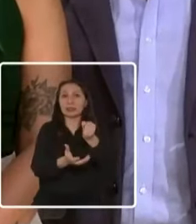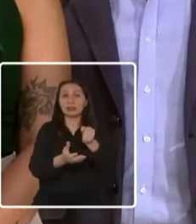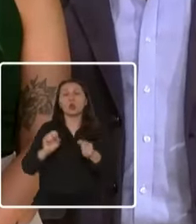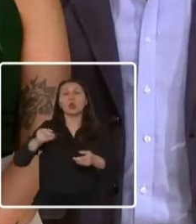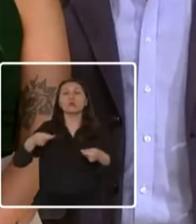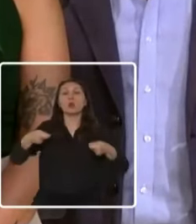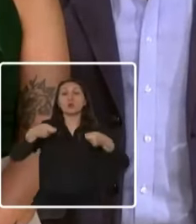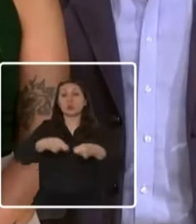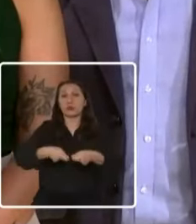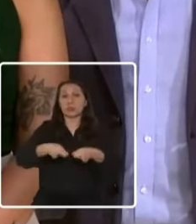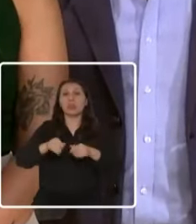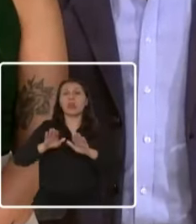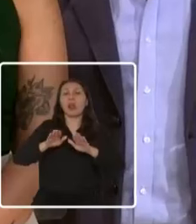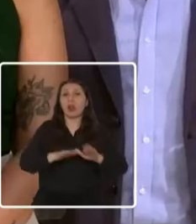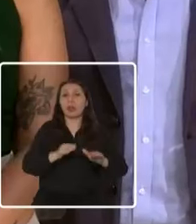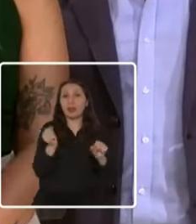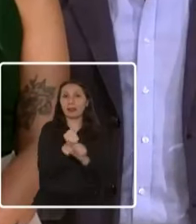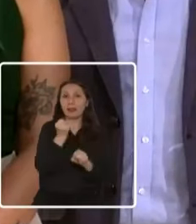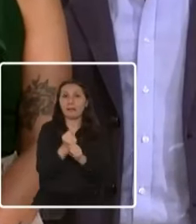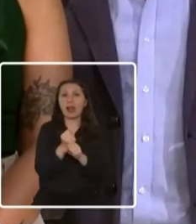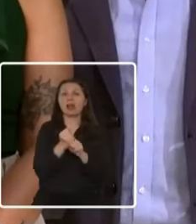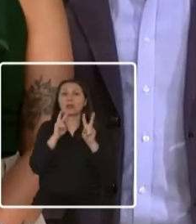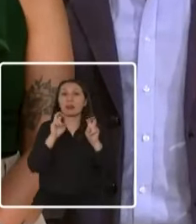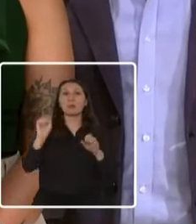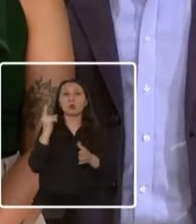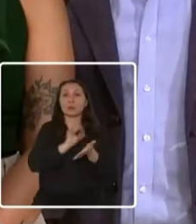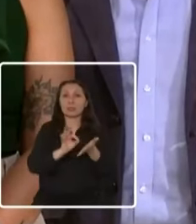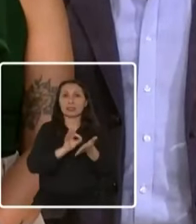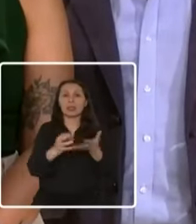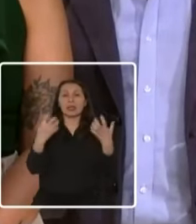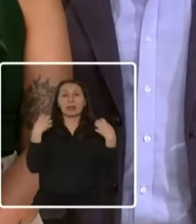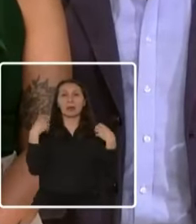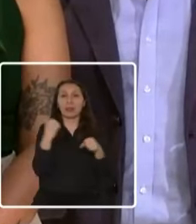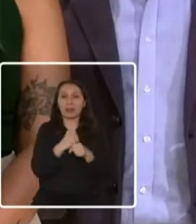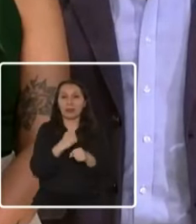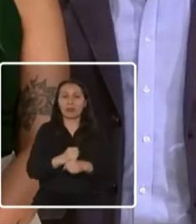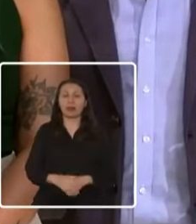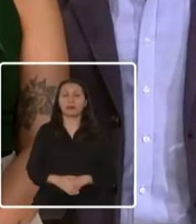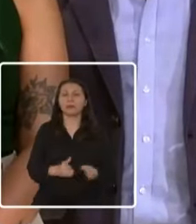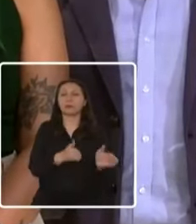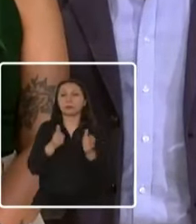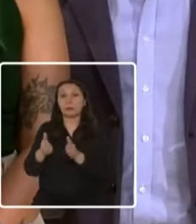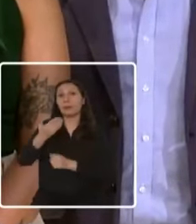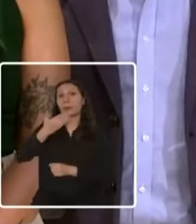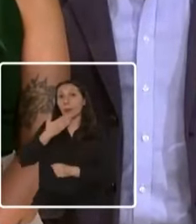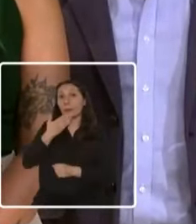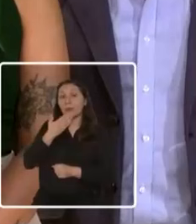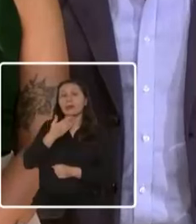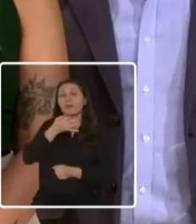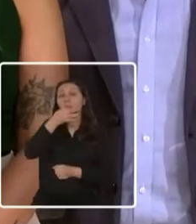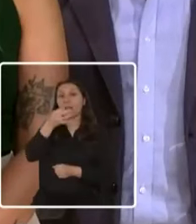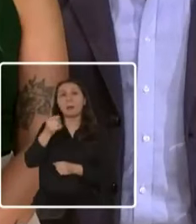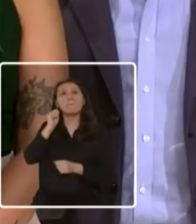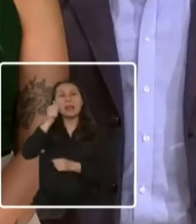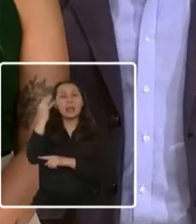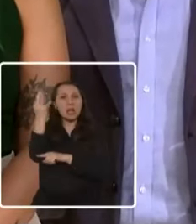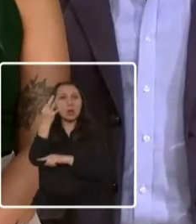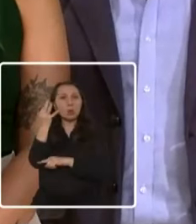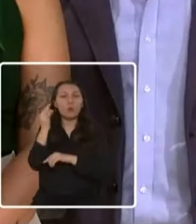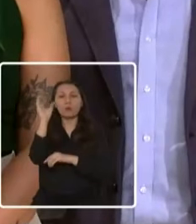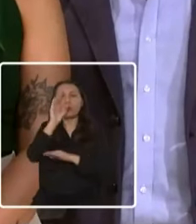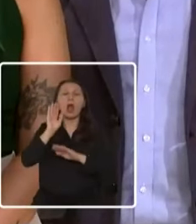subsidio de retención laboral, cuya institución a cargo es la Subsecretaría del Trabajo. También quiero decir que vamos a discutir mañana